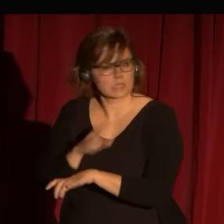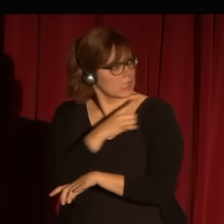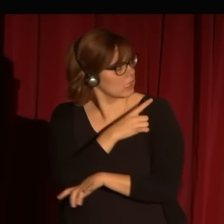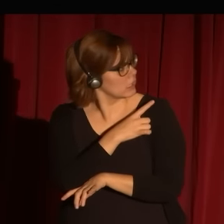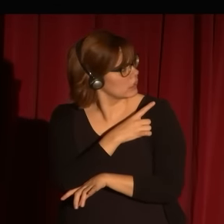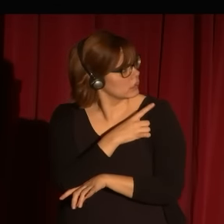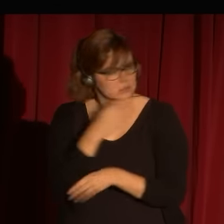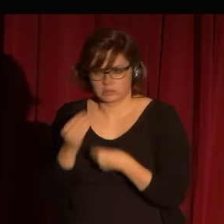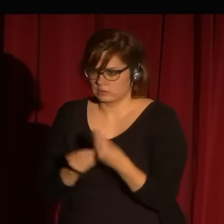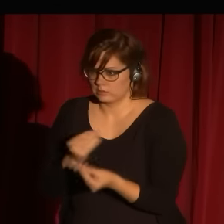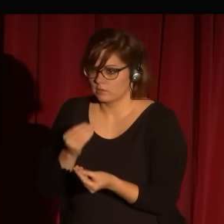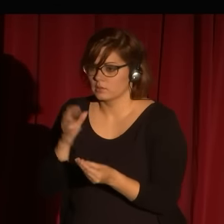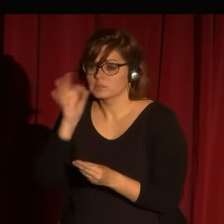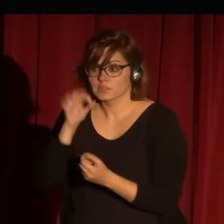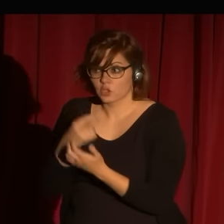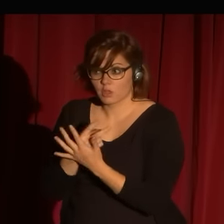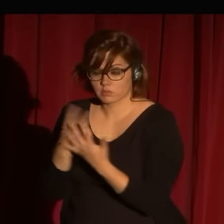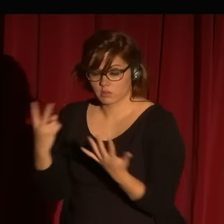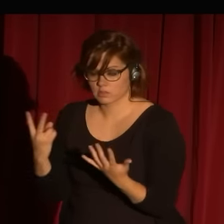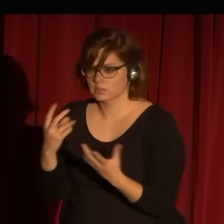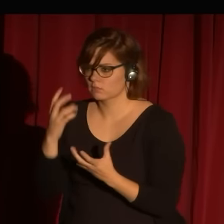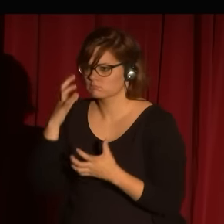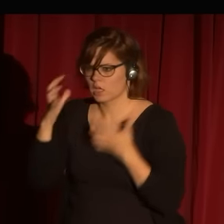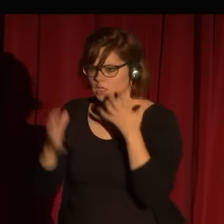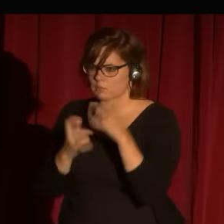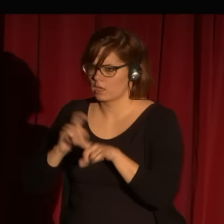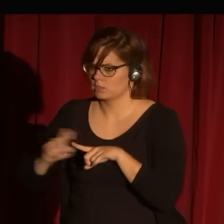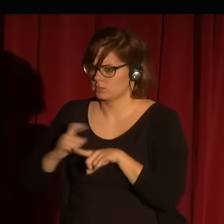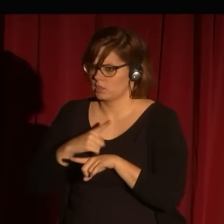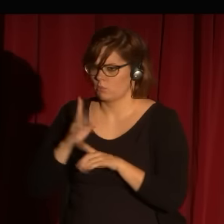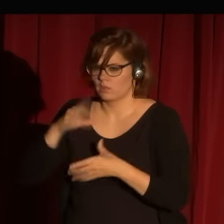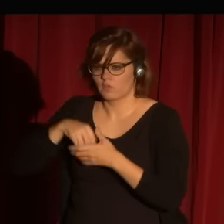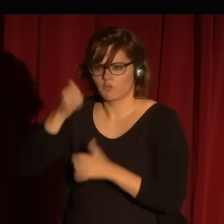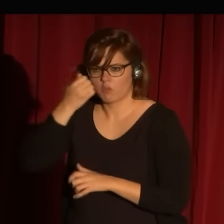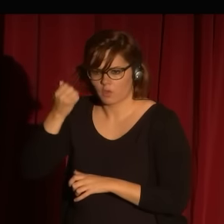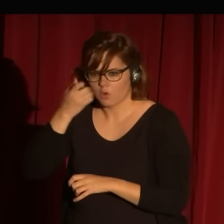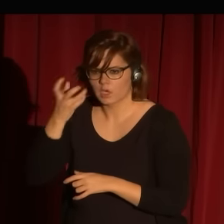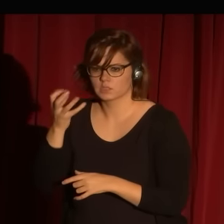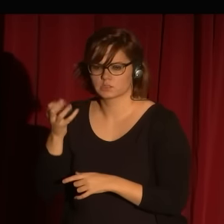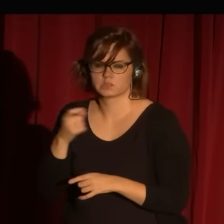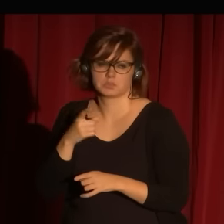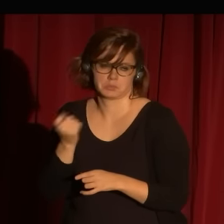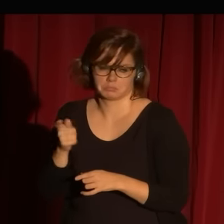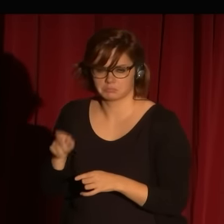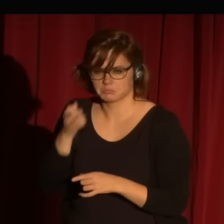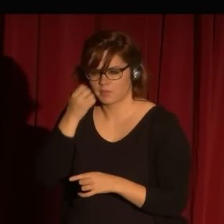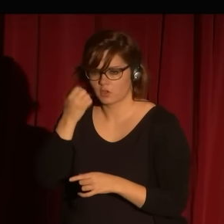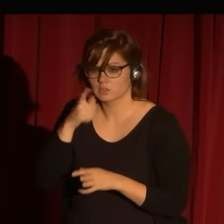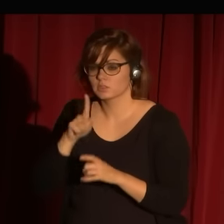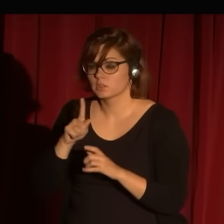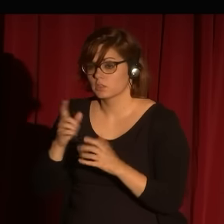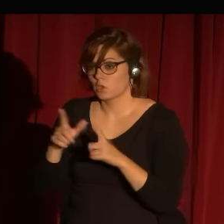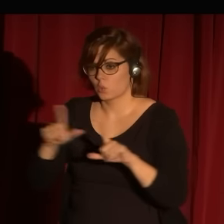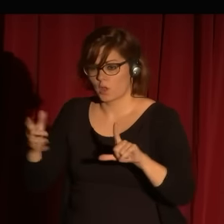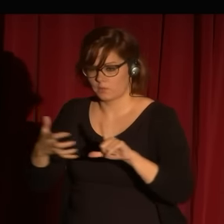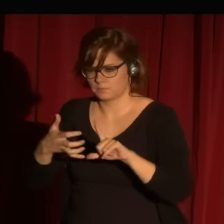esto bueno en el 17 se utilizan animales de este tipo en bodegones o en lo que son casi bodegones este cuadro tiene una inscripción que